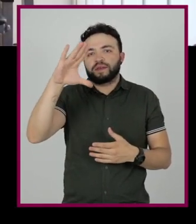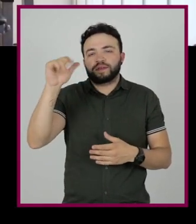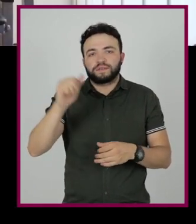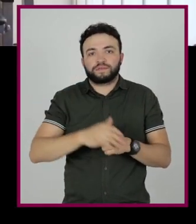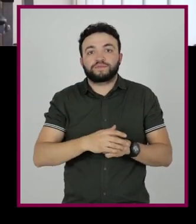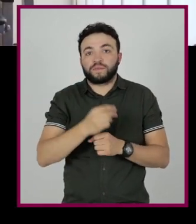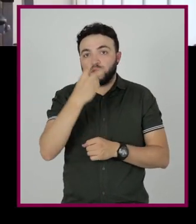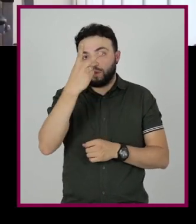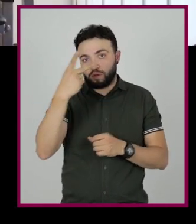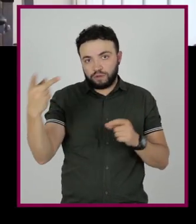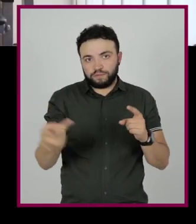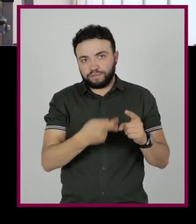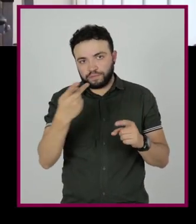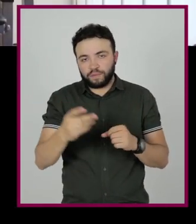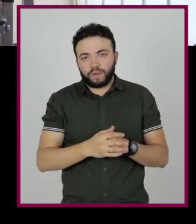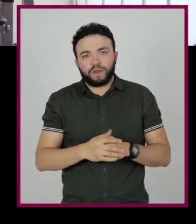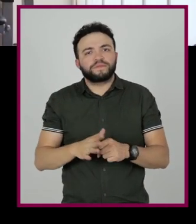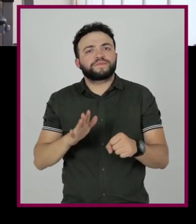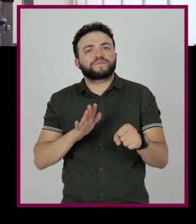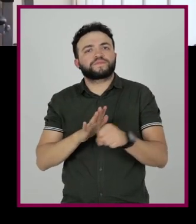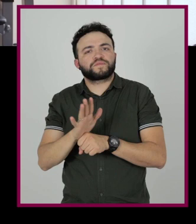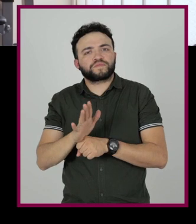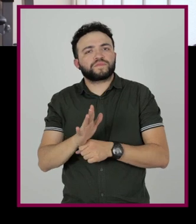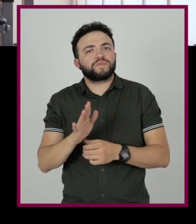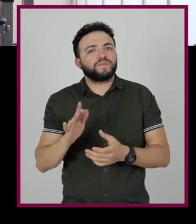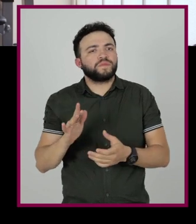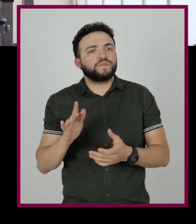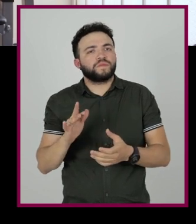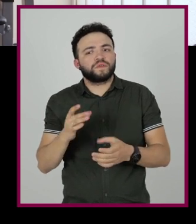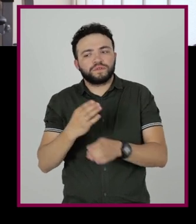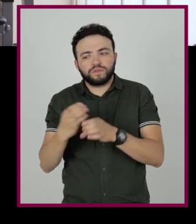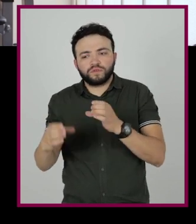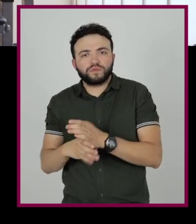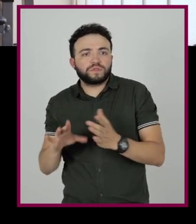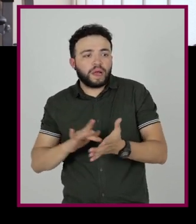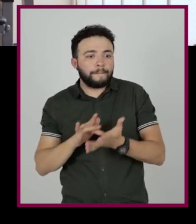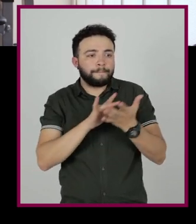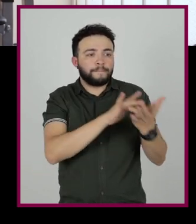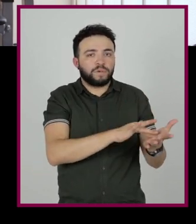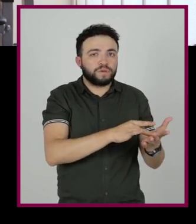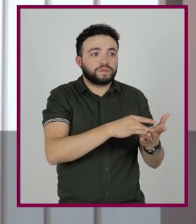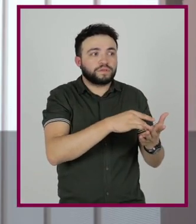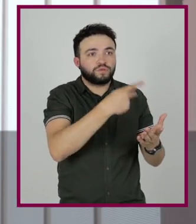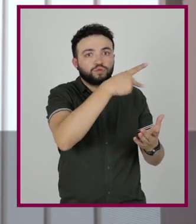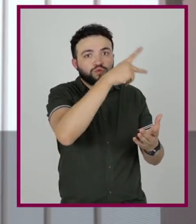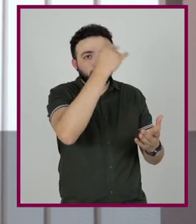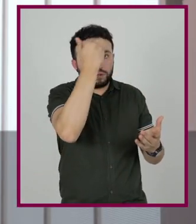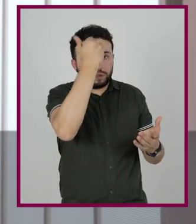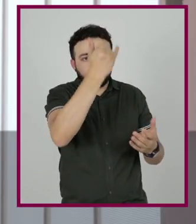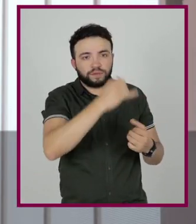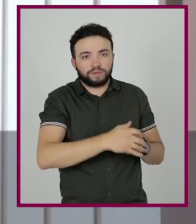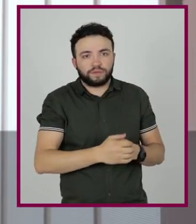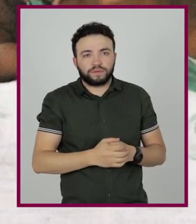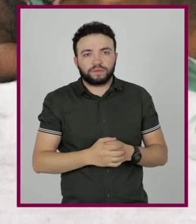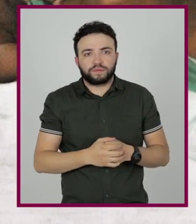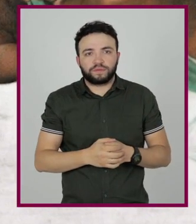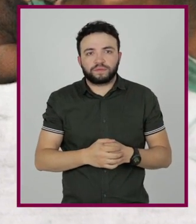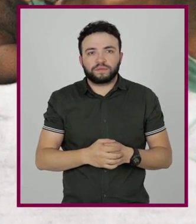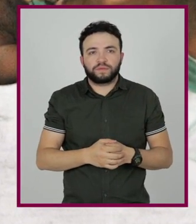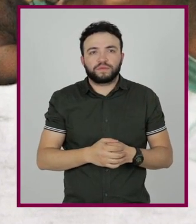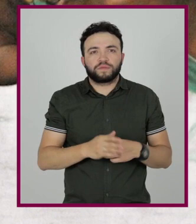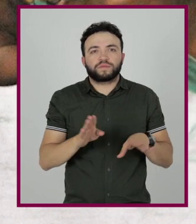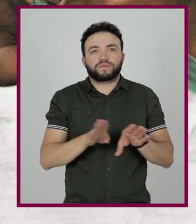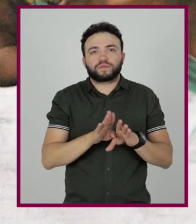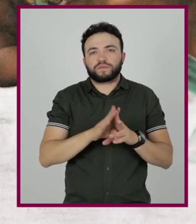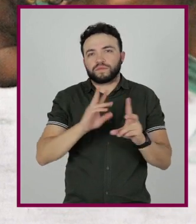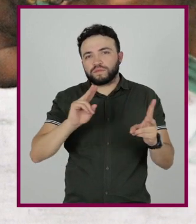se sustentan en dos preguntas. ¿Cuáles hechos apoyan o refutan la teoría? Por ejemplo, en el caso de refutar podemos hablar